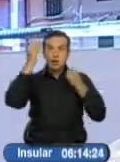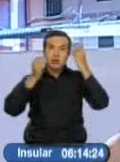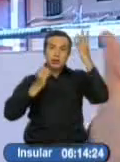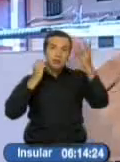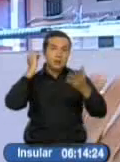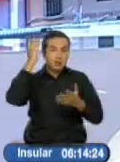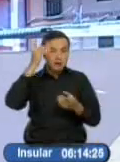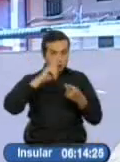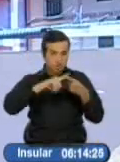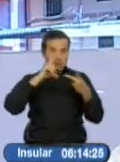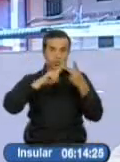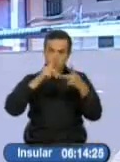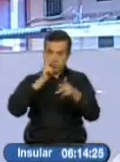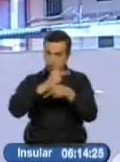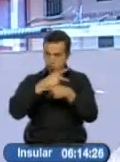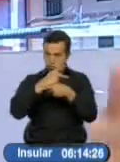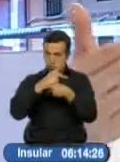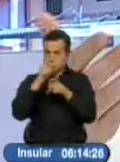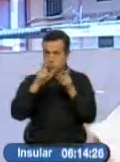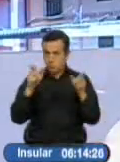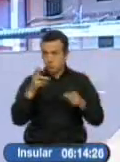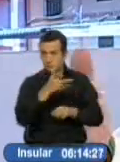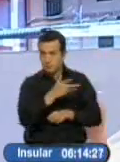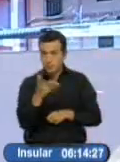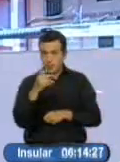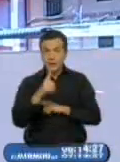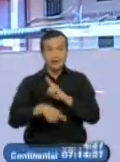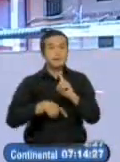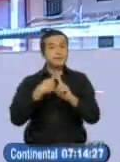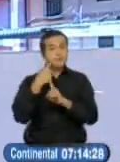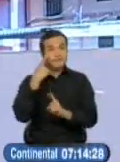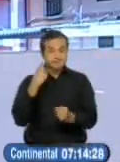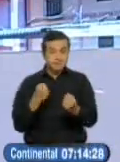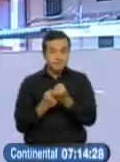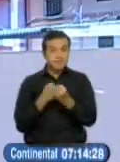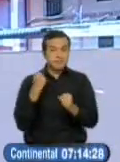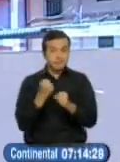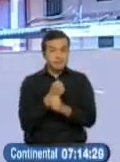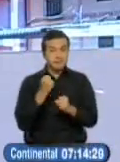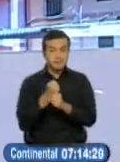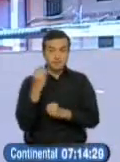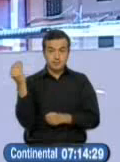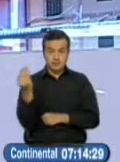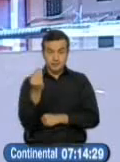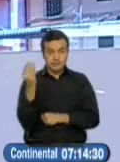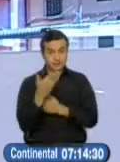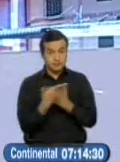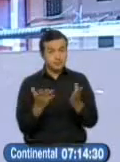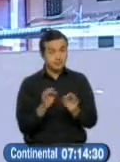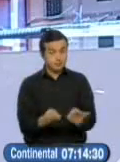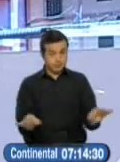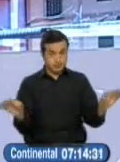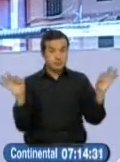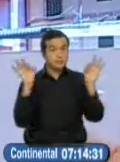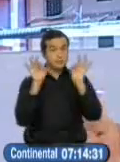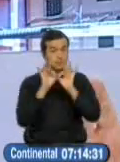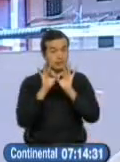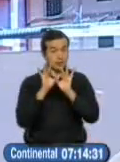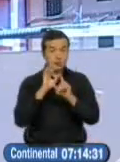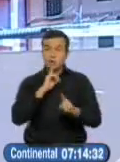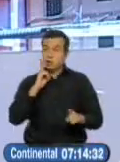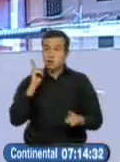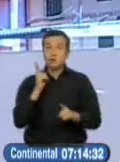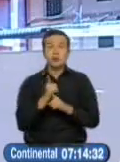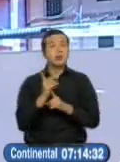que nos permita mejorar la productividad de nuestra gente. Además, facilita la inserción laboral de los jóvenes, que eso también es algo importante. Pero definitivamente